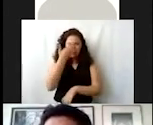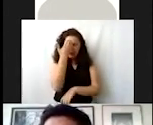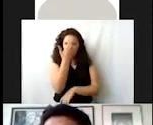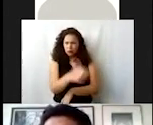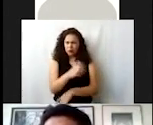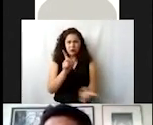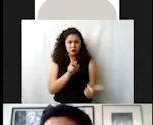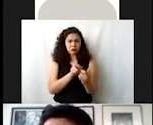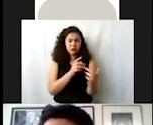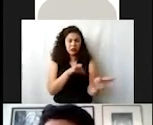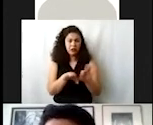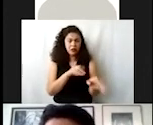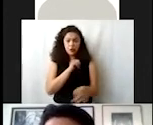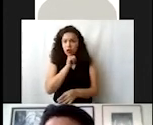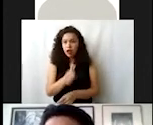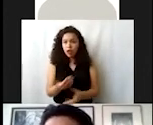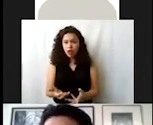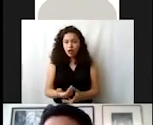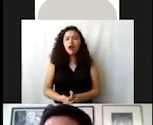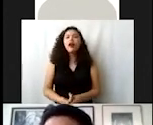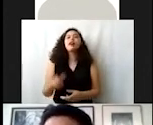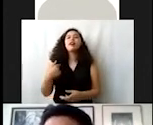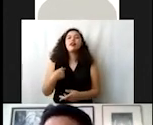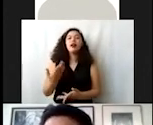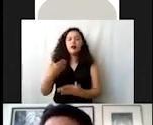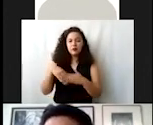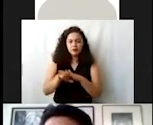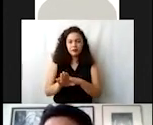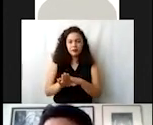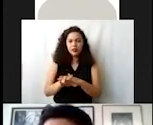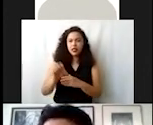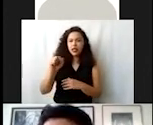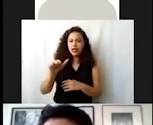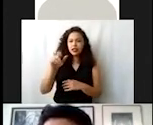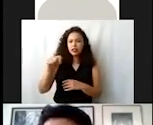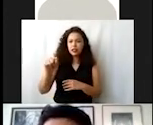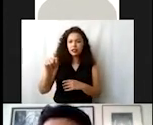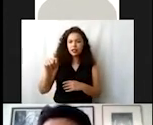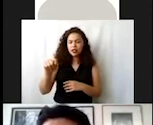trabajo. Entro a la página del SAT para